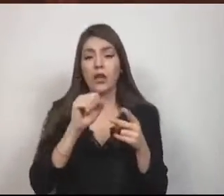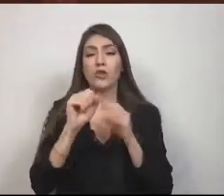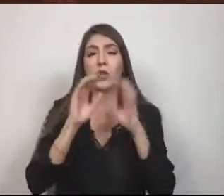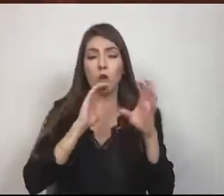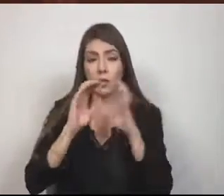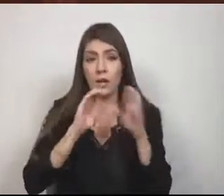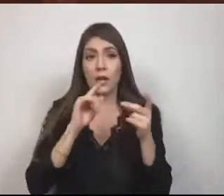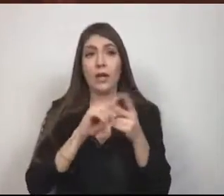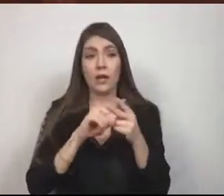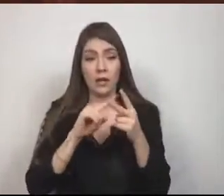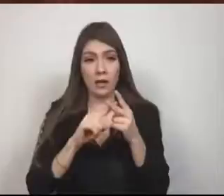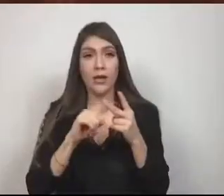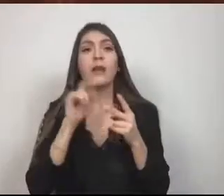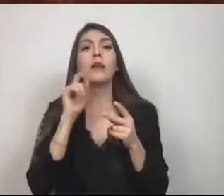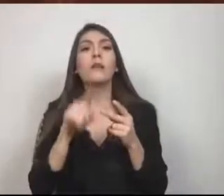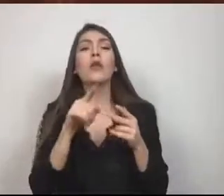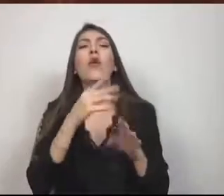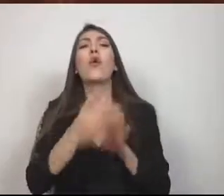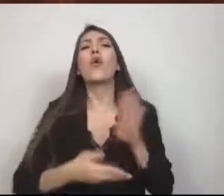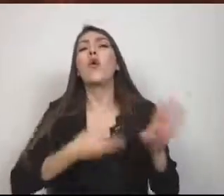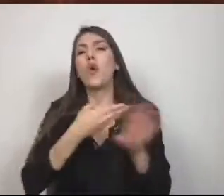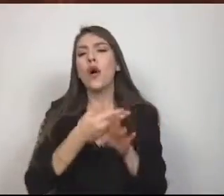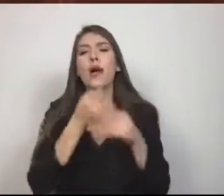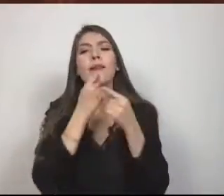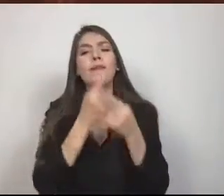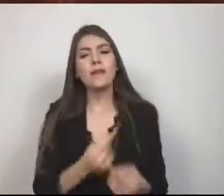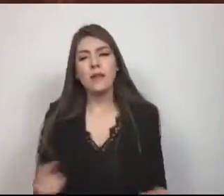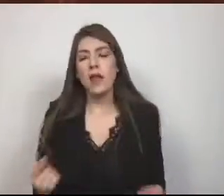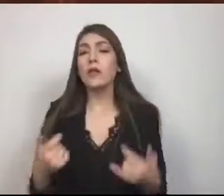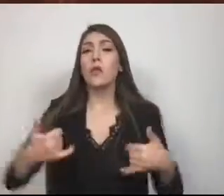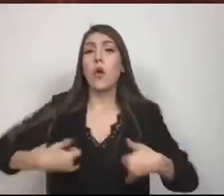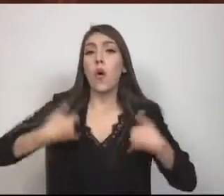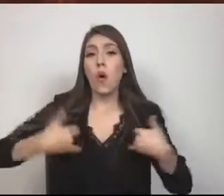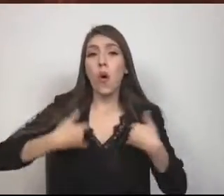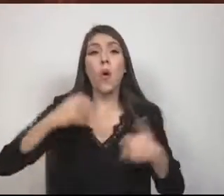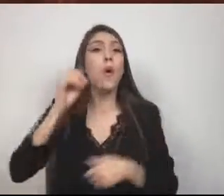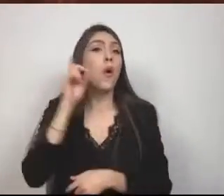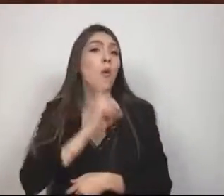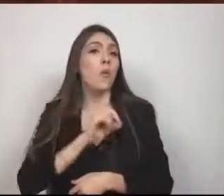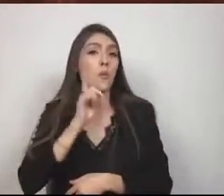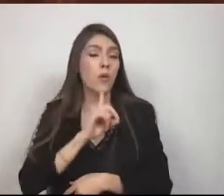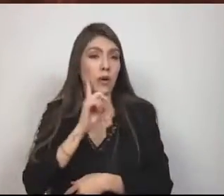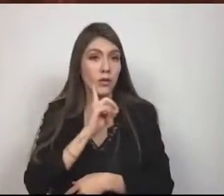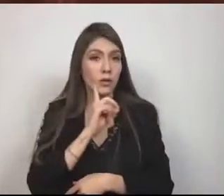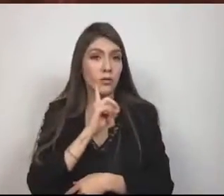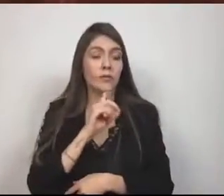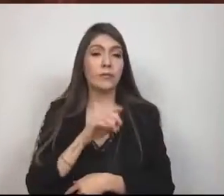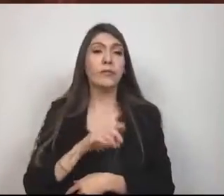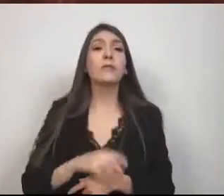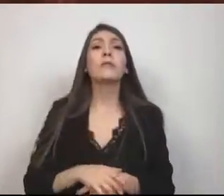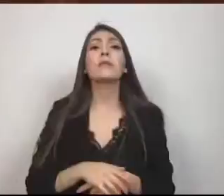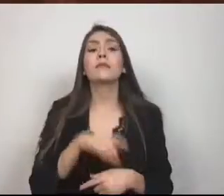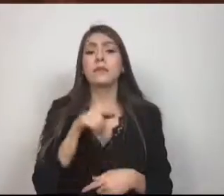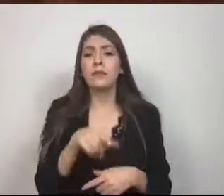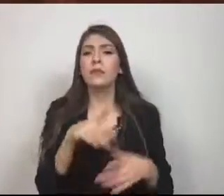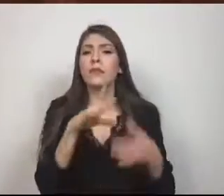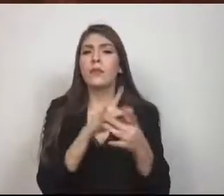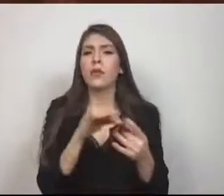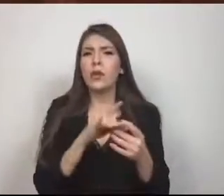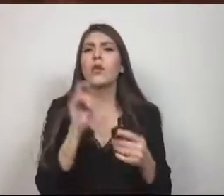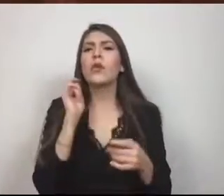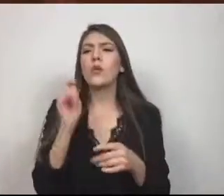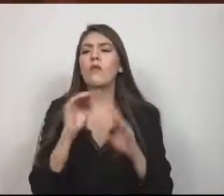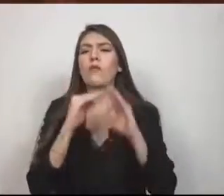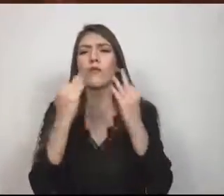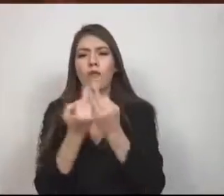niñas, las adolescentes y las mujeres. Define los actos que las comprenden, así como las medidas de protección para garantizar